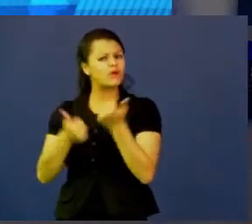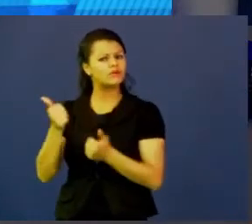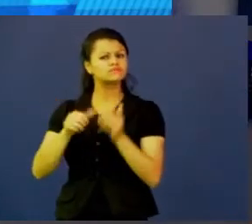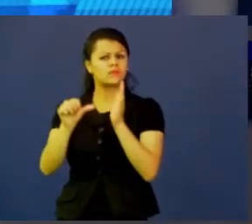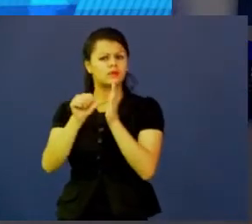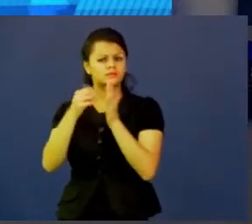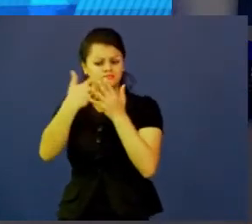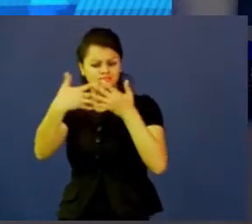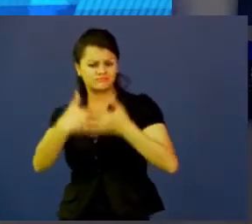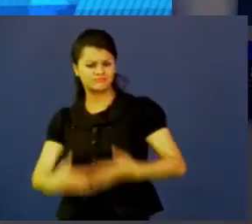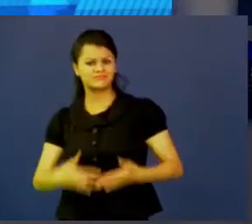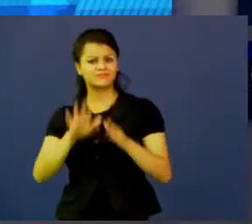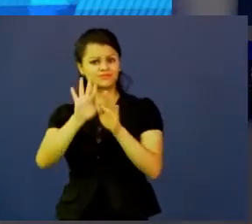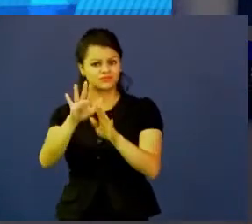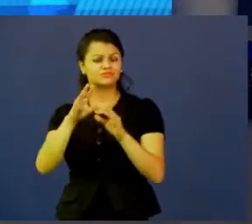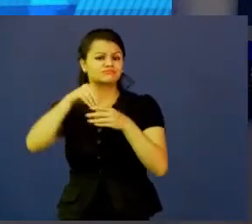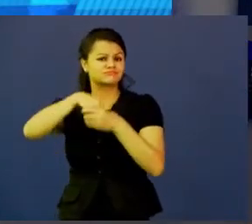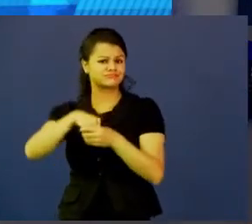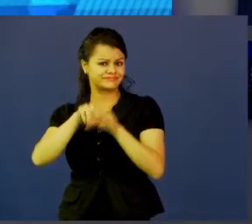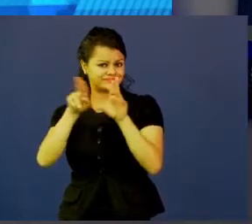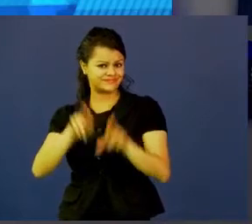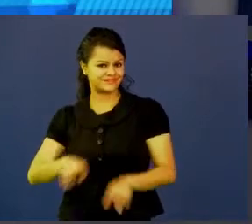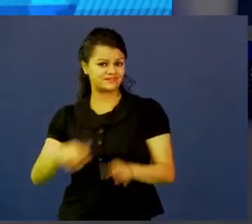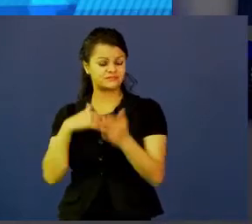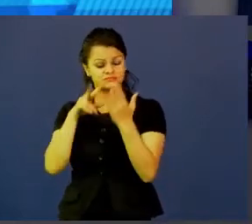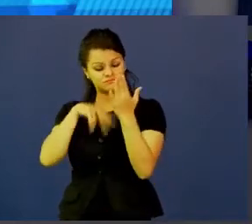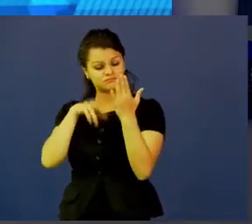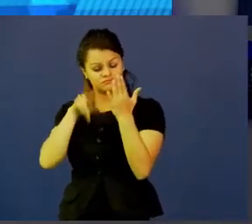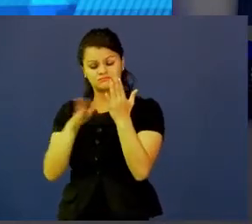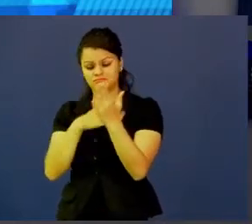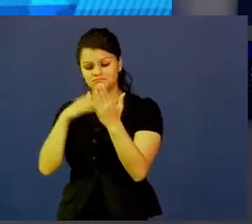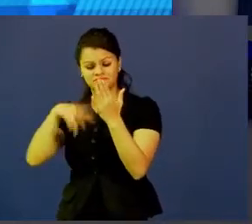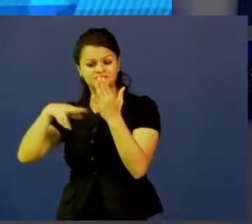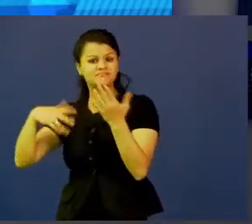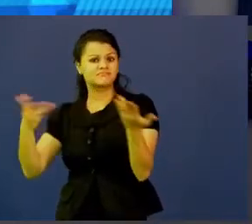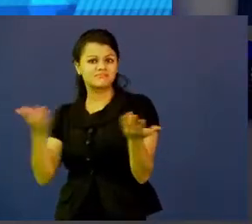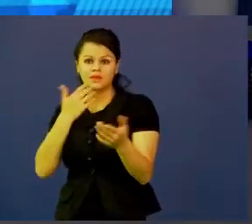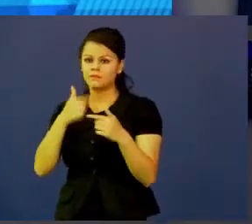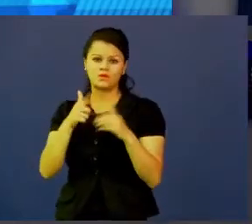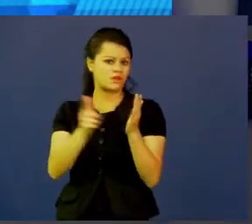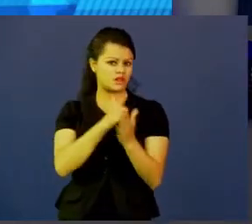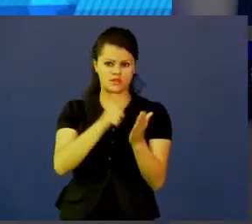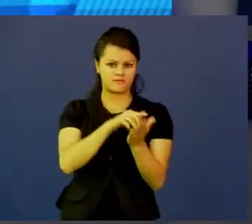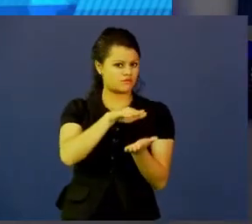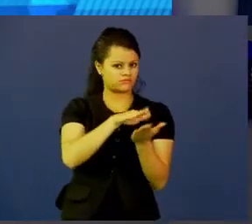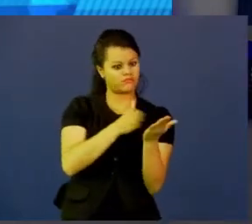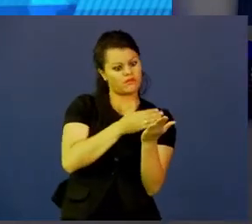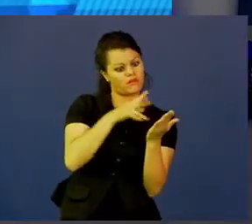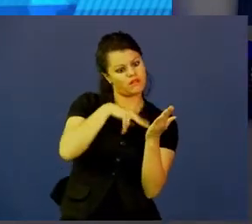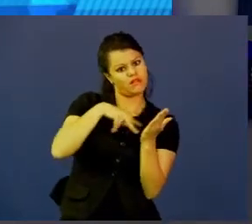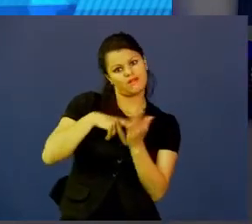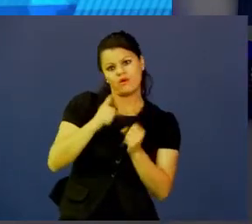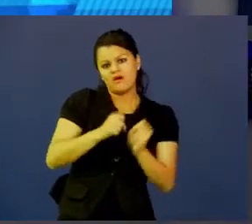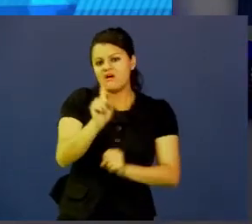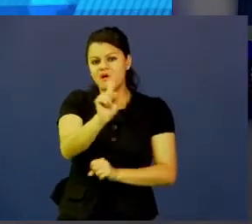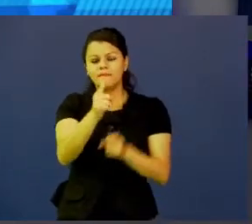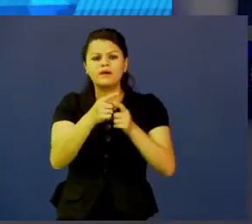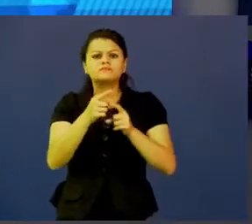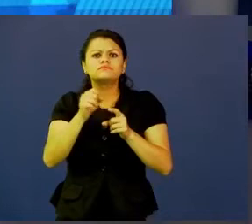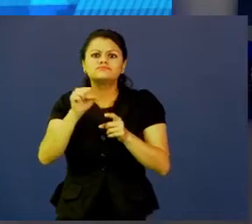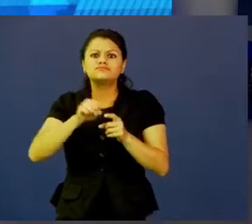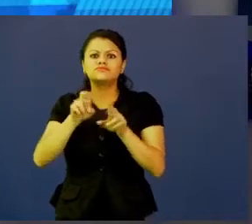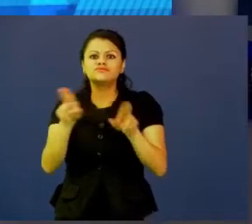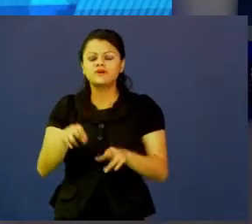de diferentes archivos y contenidos que yo puedo leer, y yo puedo ser una persona que no me lea un libro al año, pero si todo el tiempo estoy